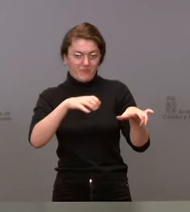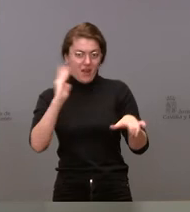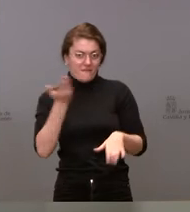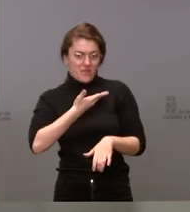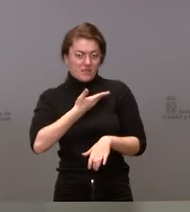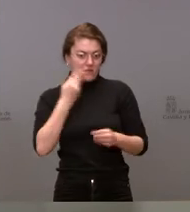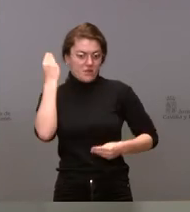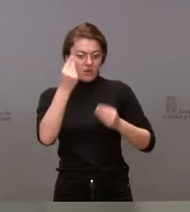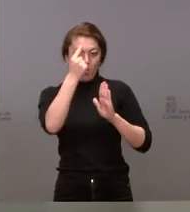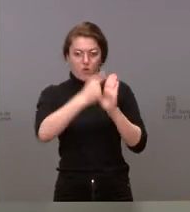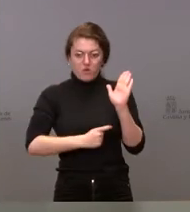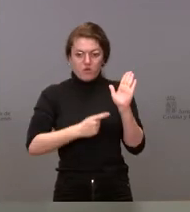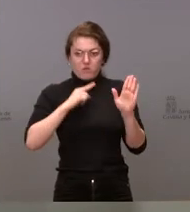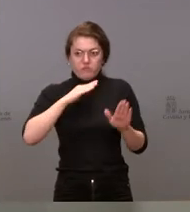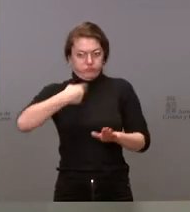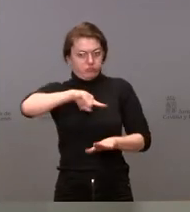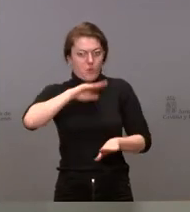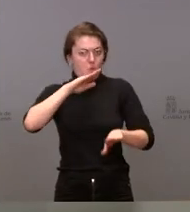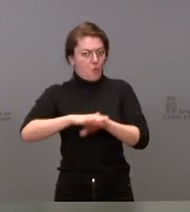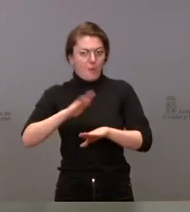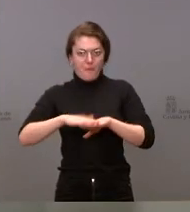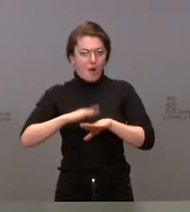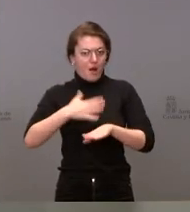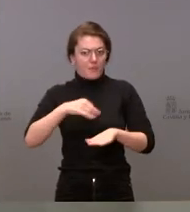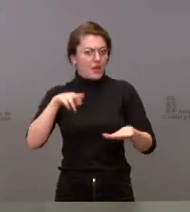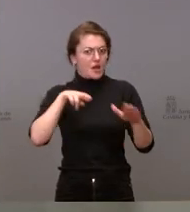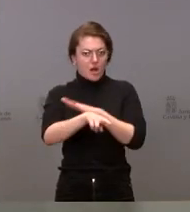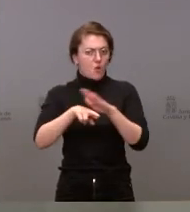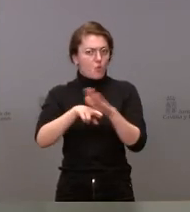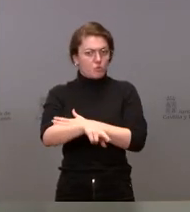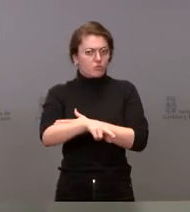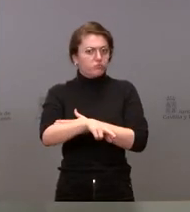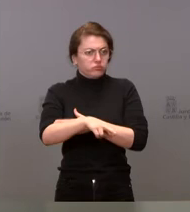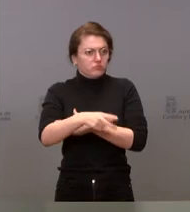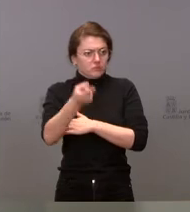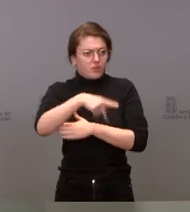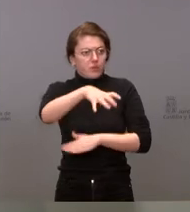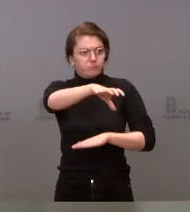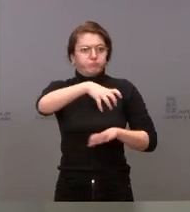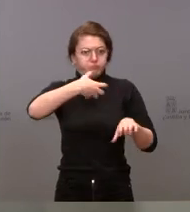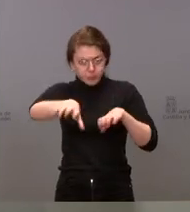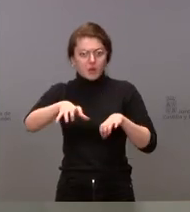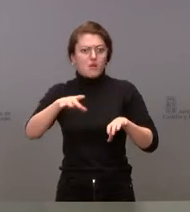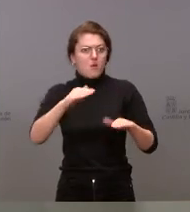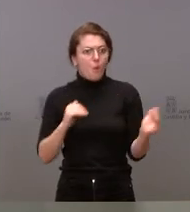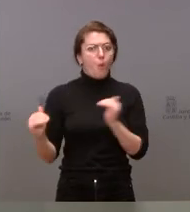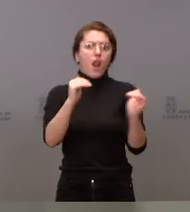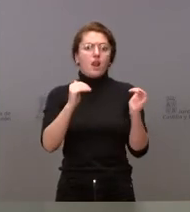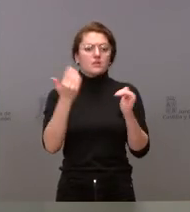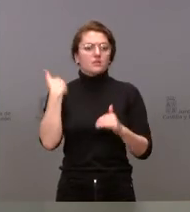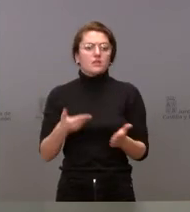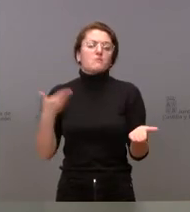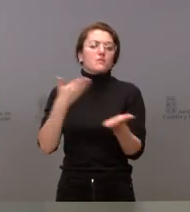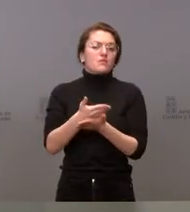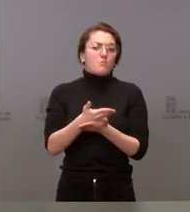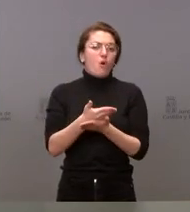optar a esos recursos en condiciones de igualdad y por tanto eso es lo que le pedimos se lo pedimos por escrito y por carta efectivamente en su